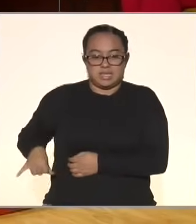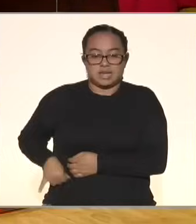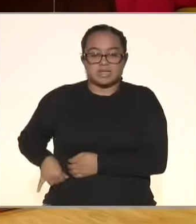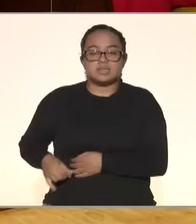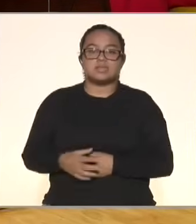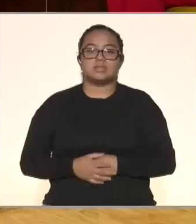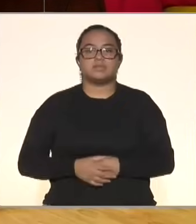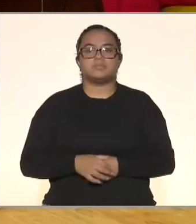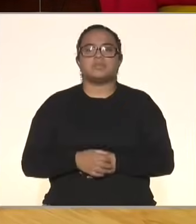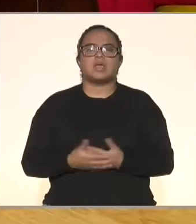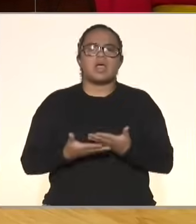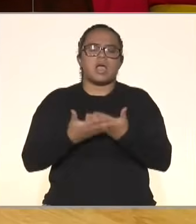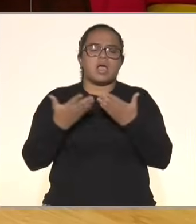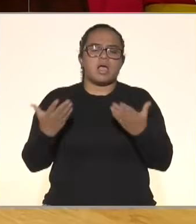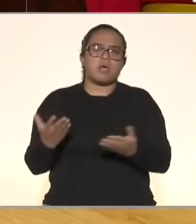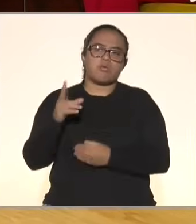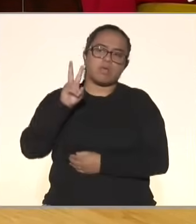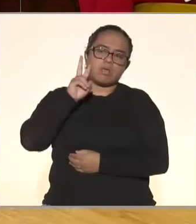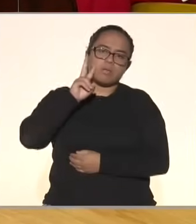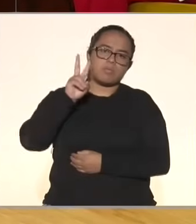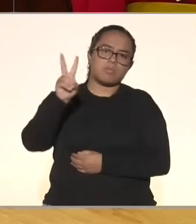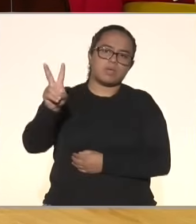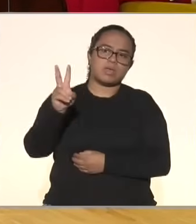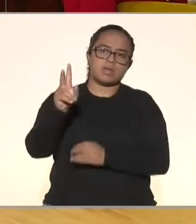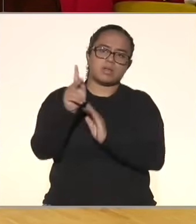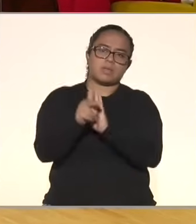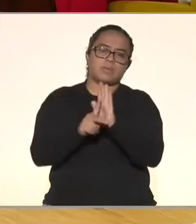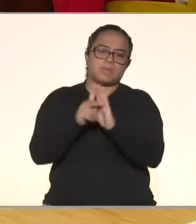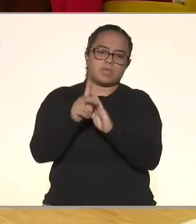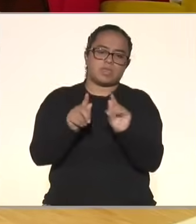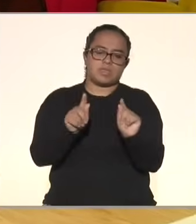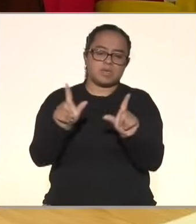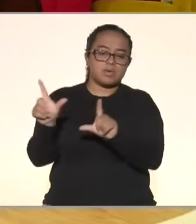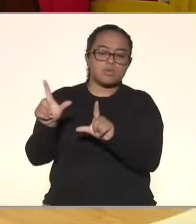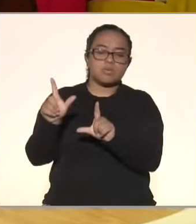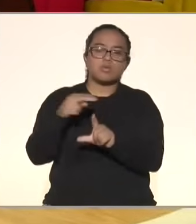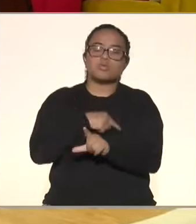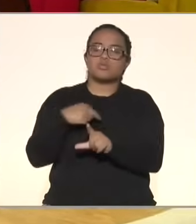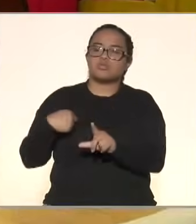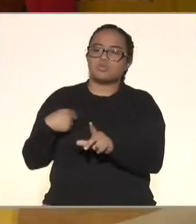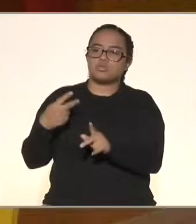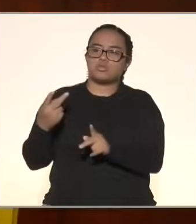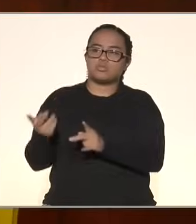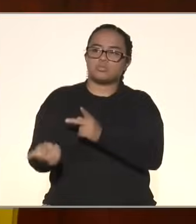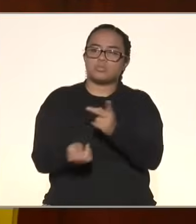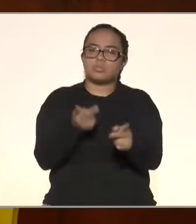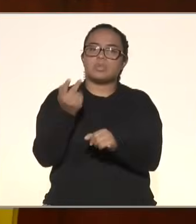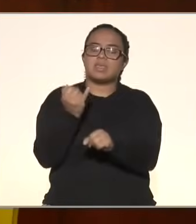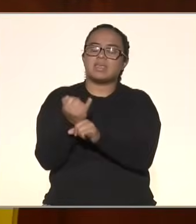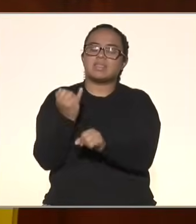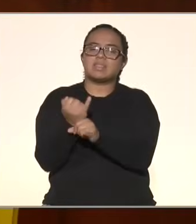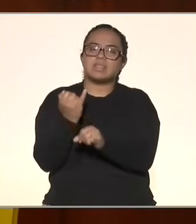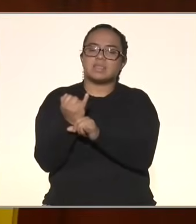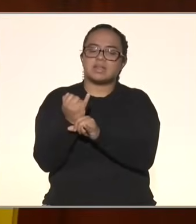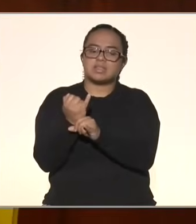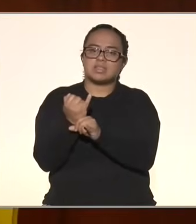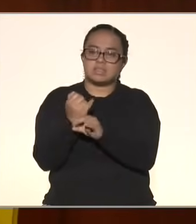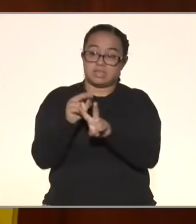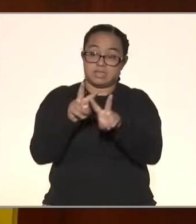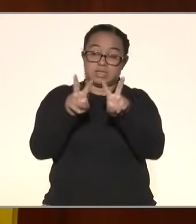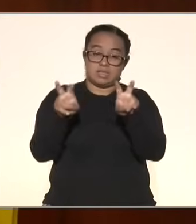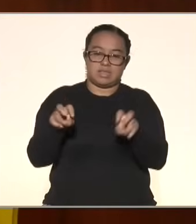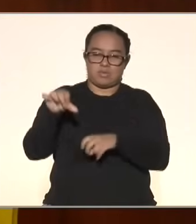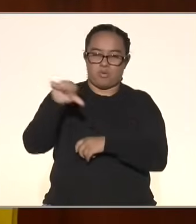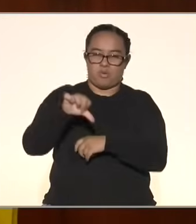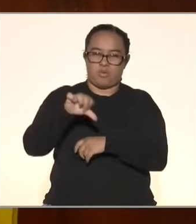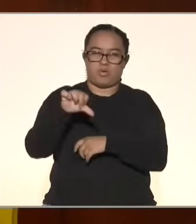mí me gustaría que me acompañen a ver la siguiente cápsula que preguntamos en redes sobre justamente este tema del que